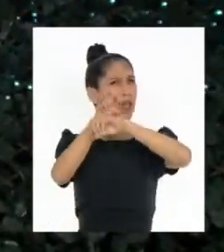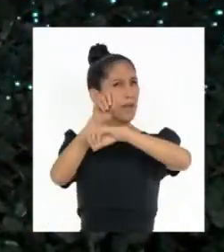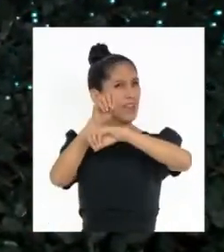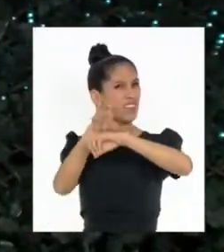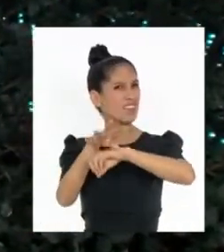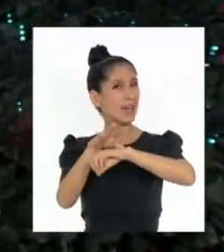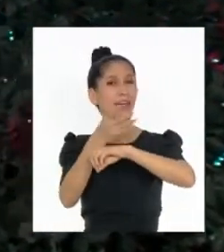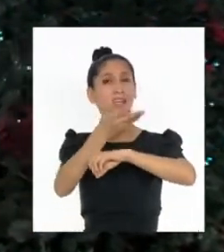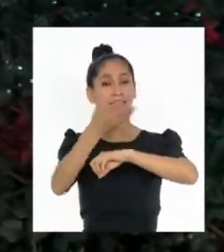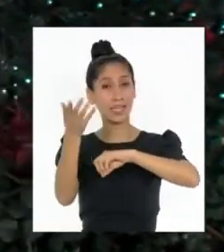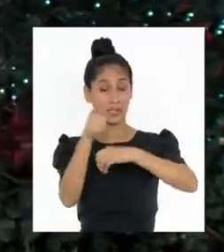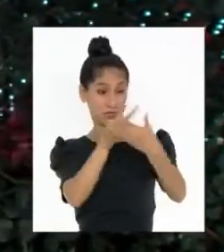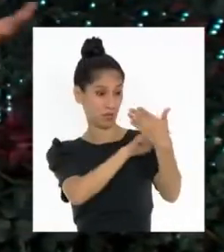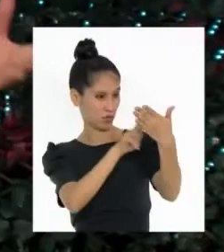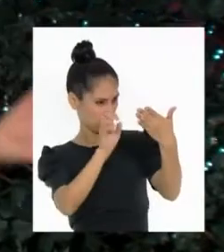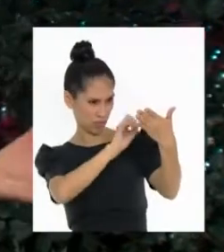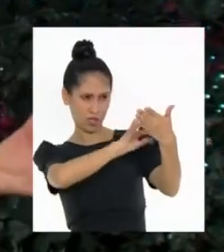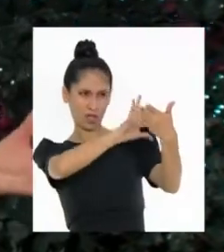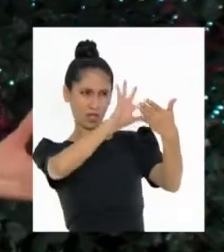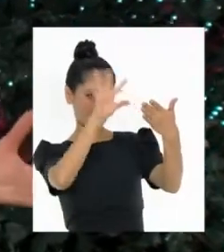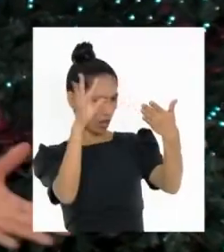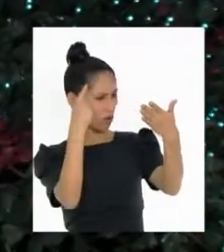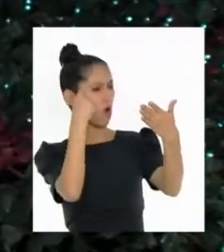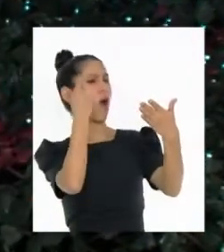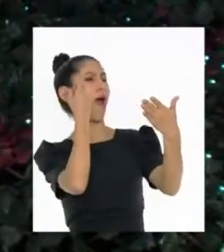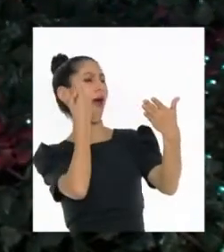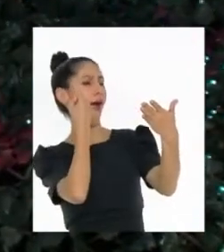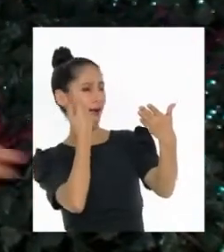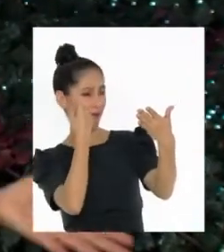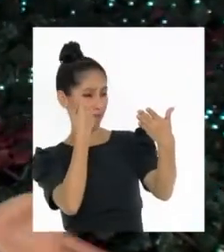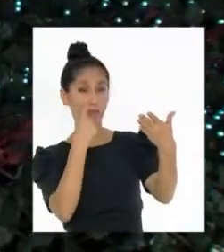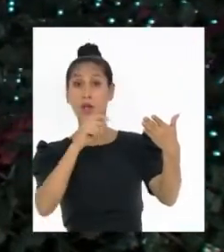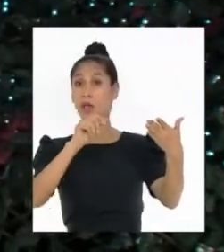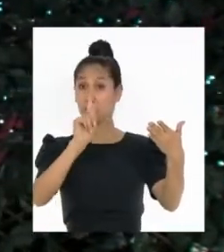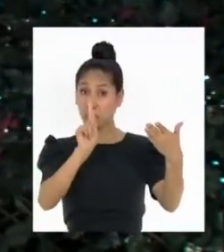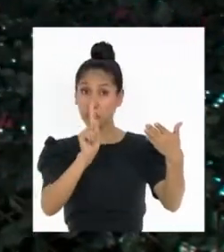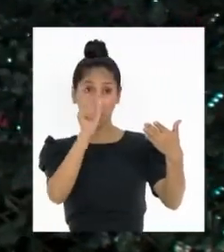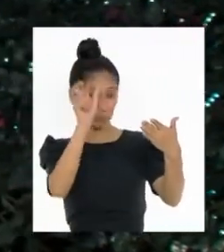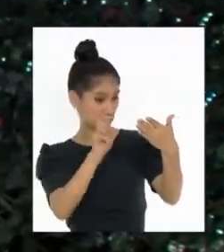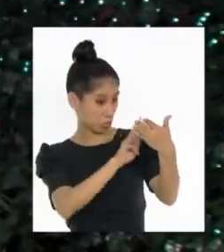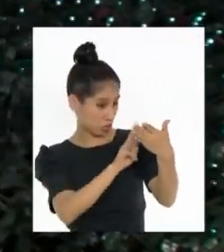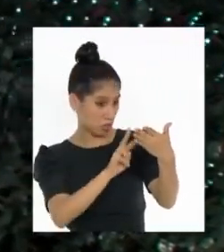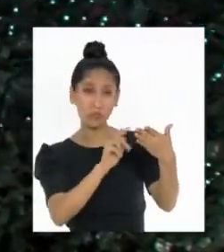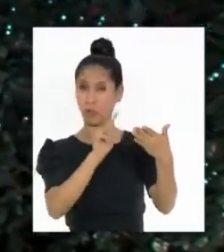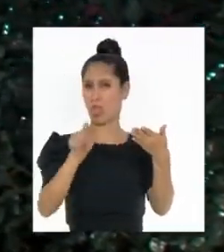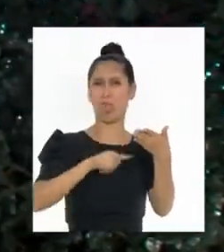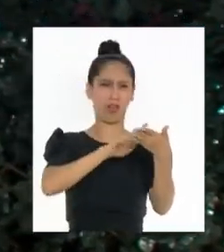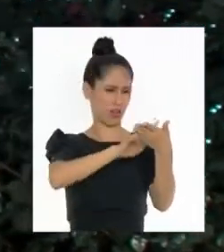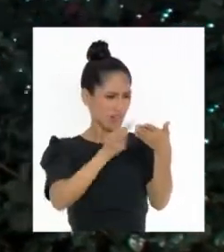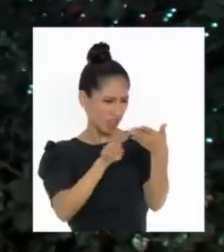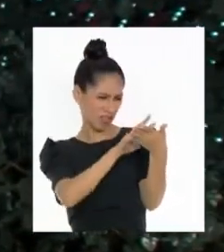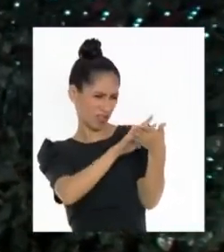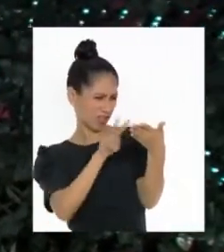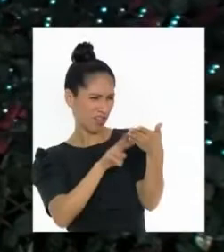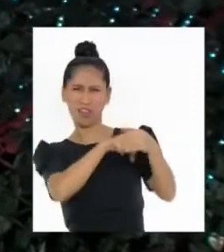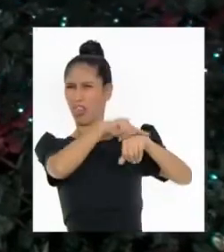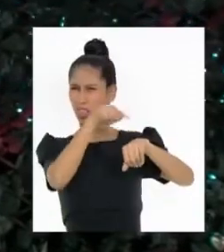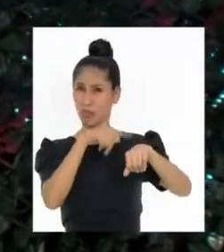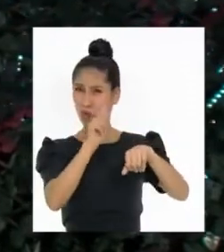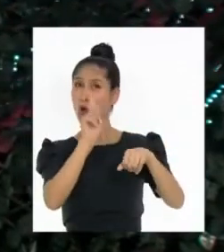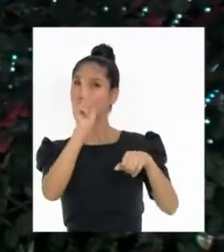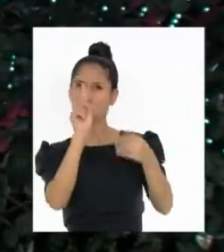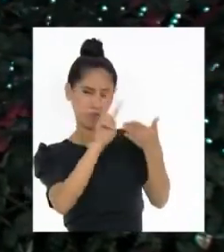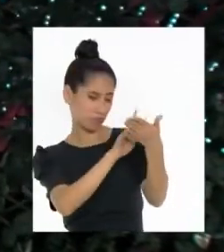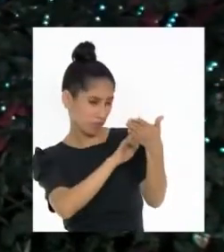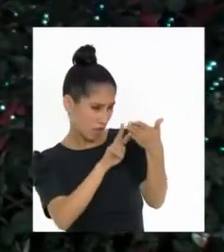lo suficientemente claro para que solo con leerlo una o dos veces se pueda comprender. Pienso que podemos seguir